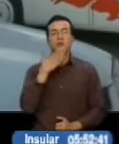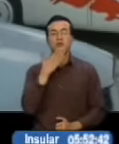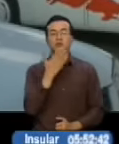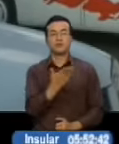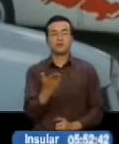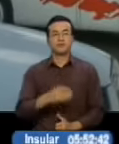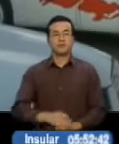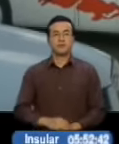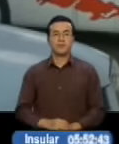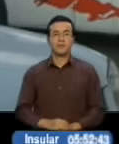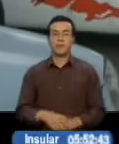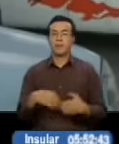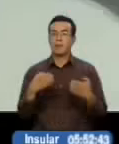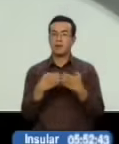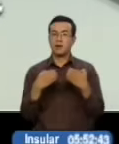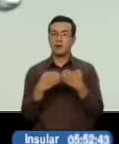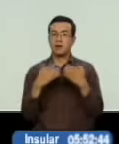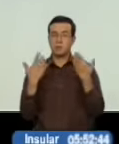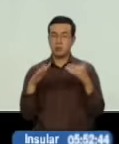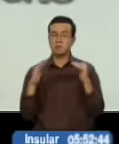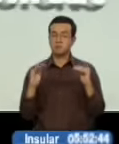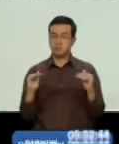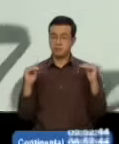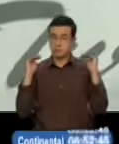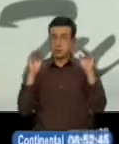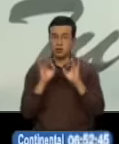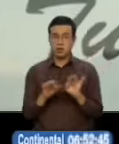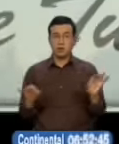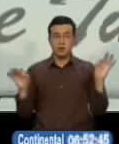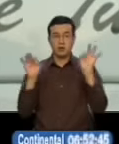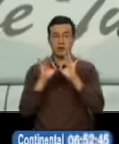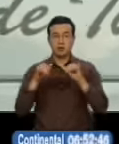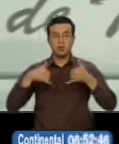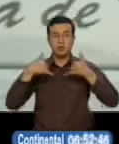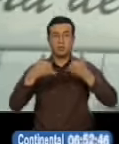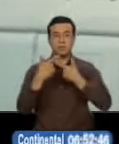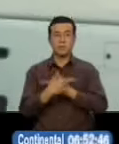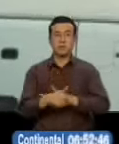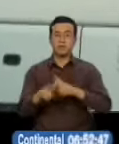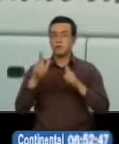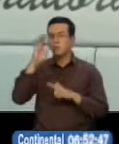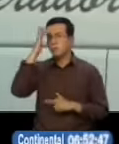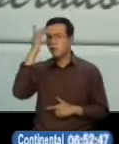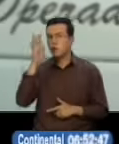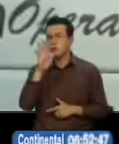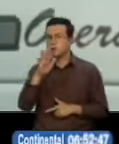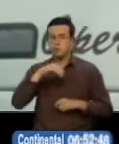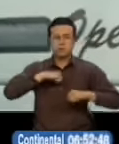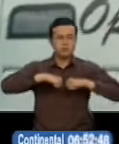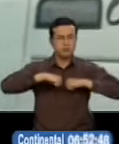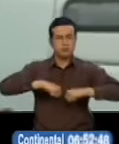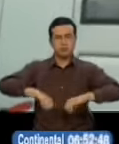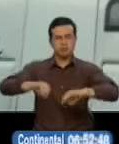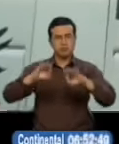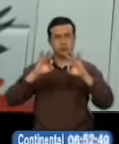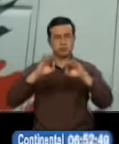los equipos más importantes de esta Copa Libertadores, sobre todo por su efectividad, no solo dentro